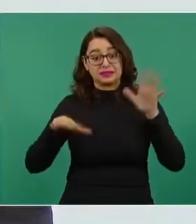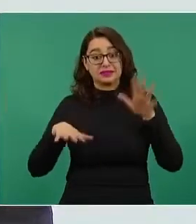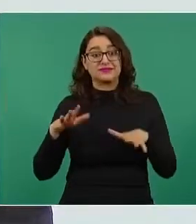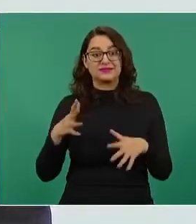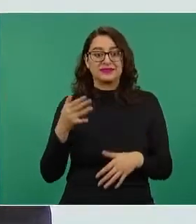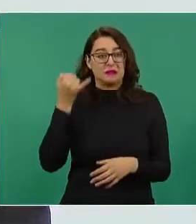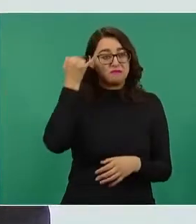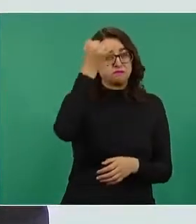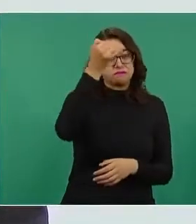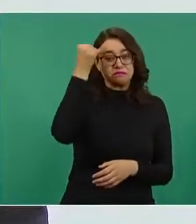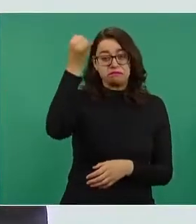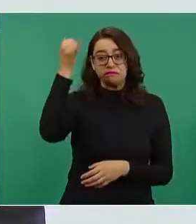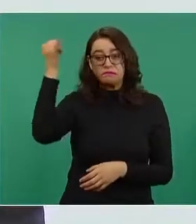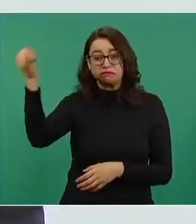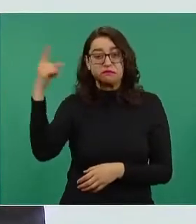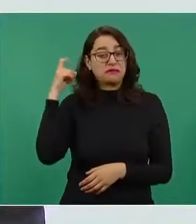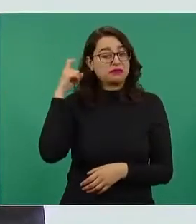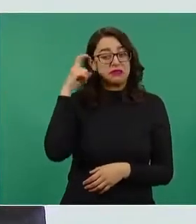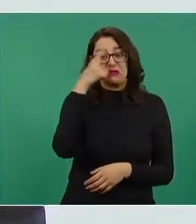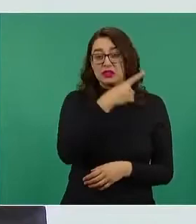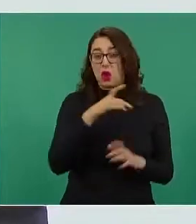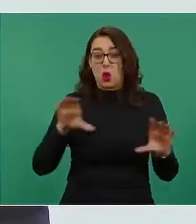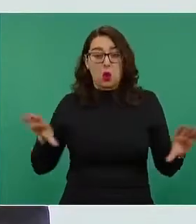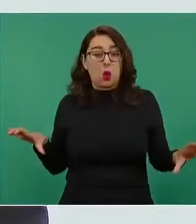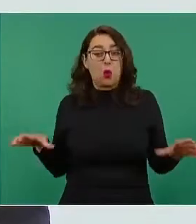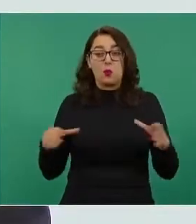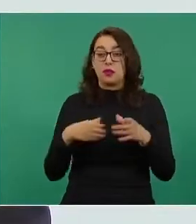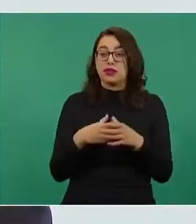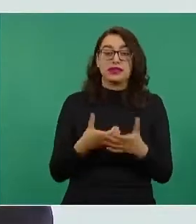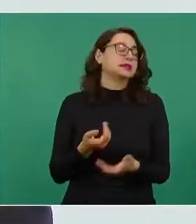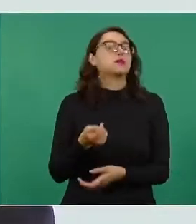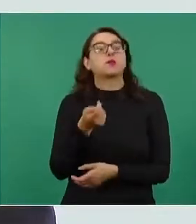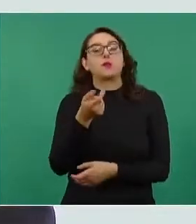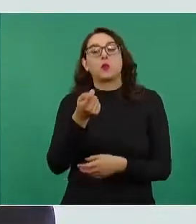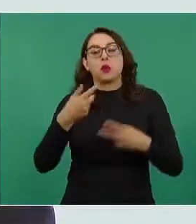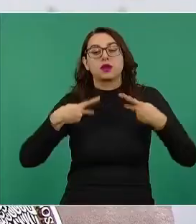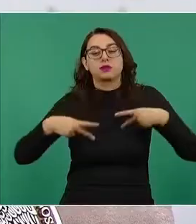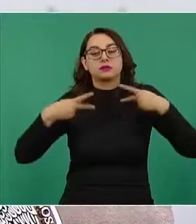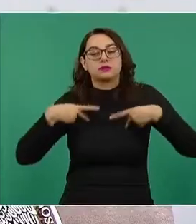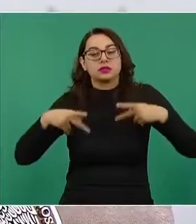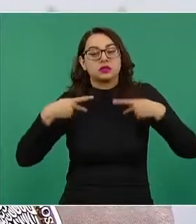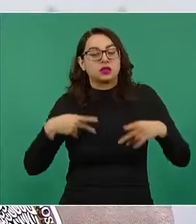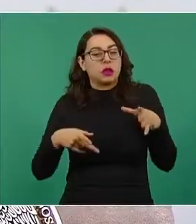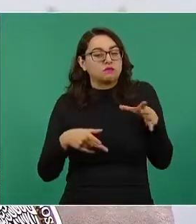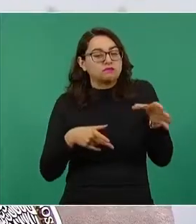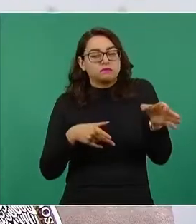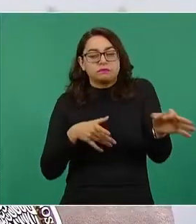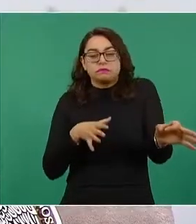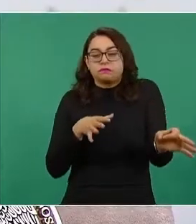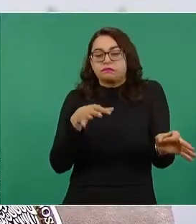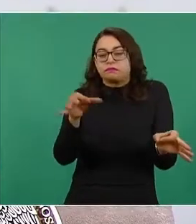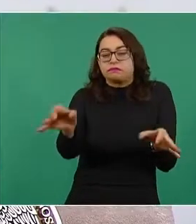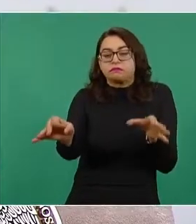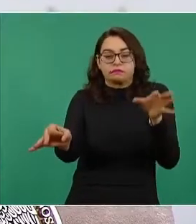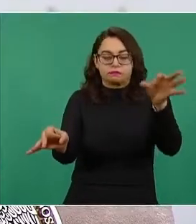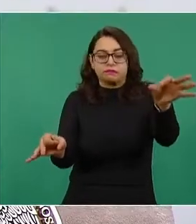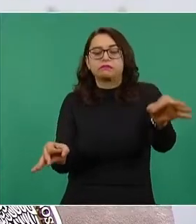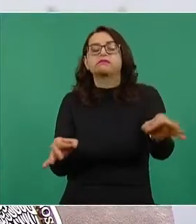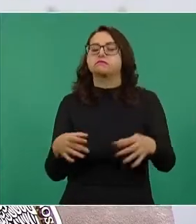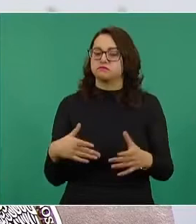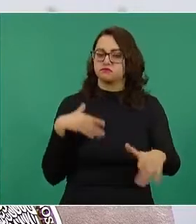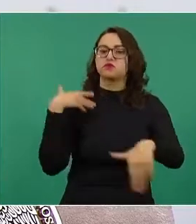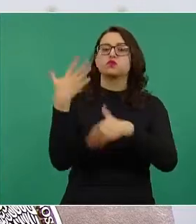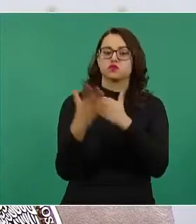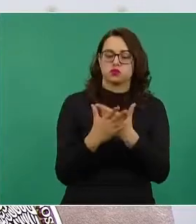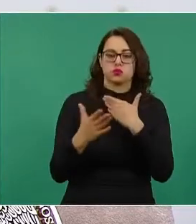a ellas. Hay caseríos, hay comunidades que tienen menos de 1,000 habitantes, están muy dispersas territorialmente, pero vamos a llegar,